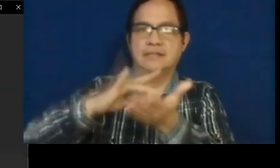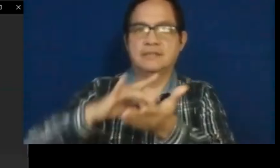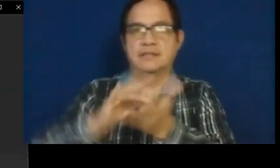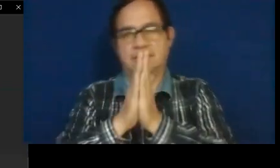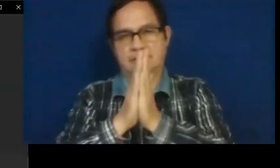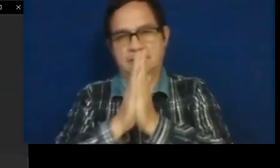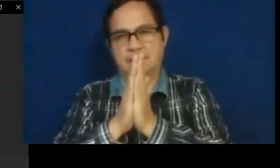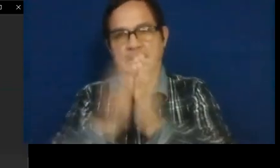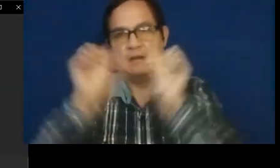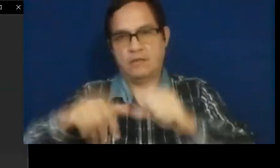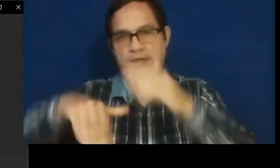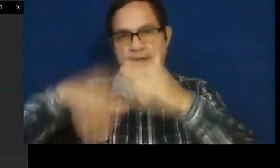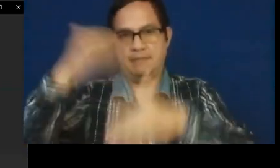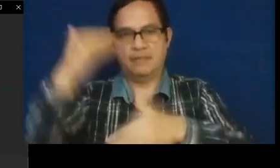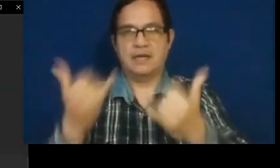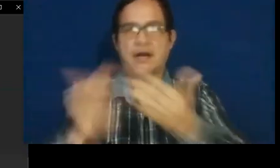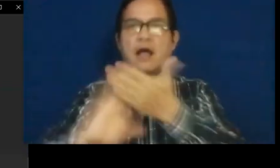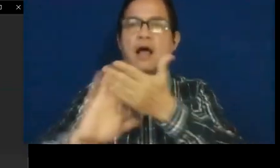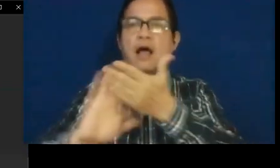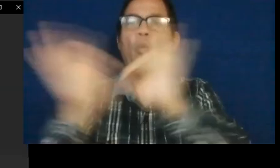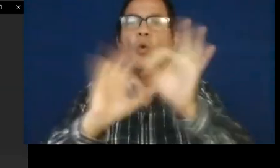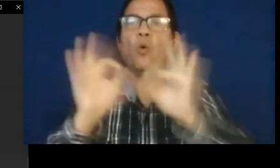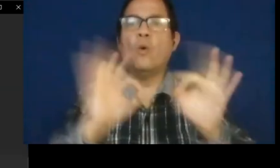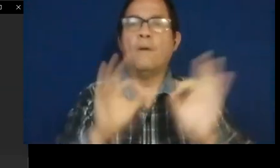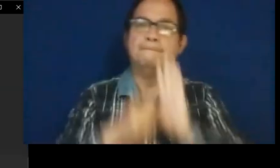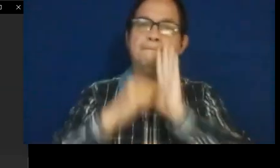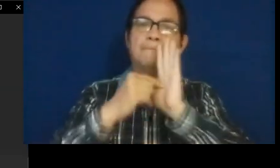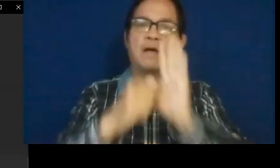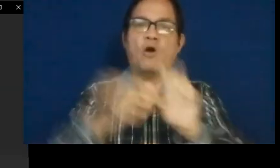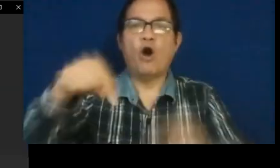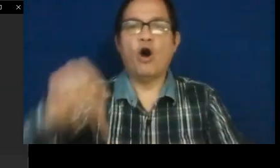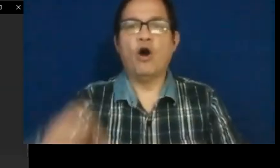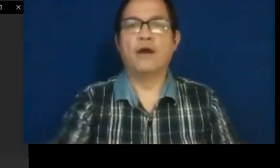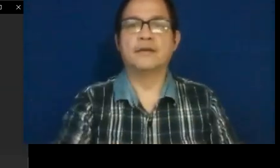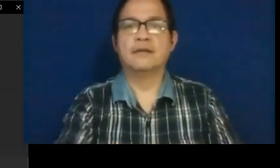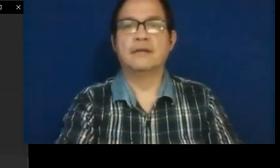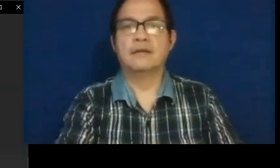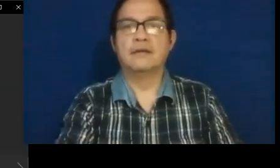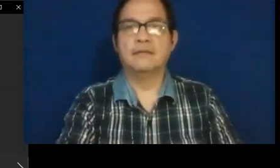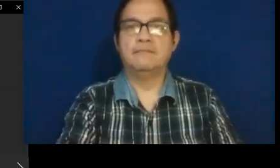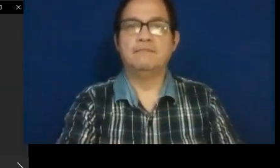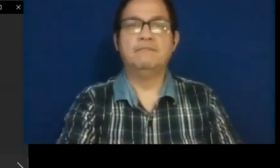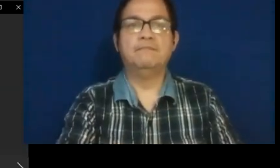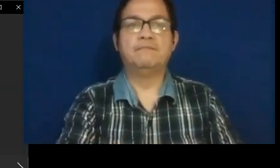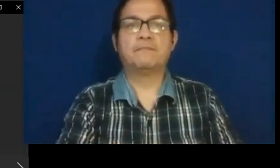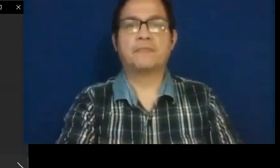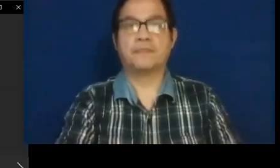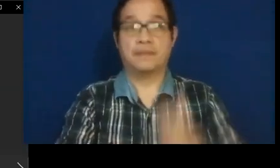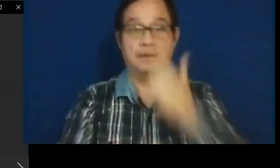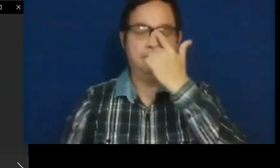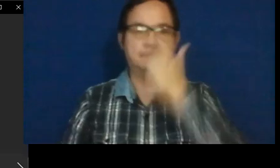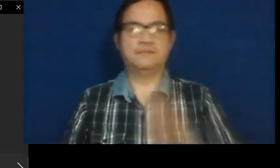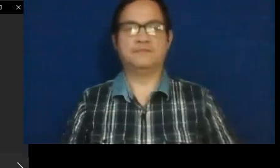amables. Voy a organizar aquí una presentación que les tengo para la sesión de hoy y arrancamos.